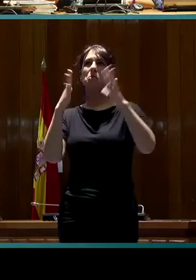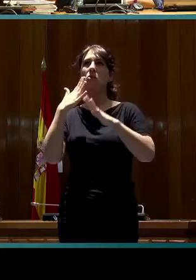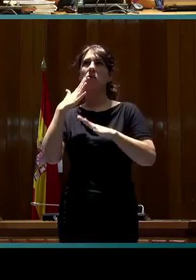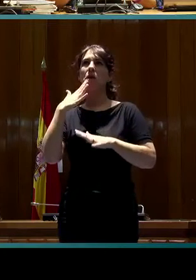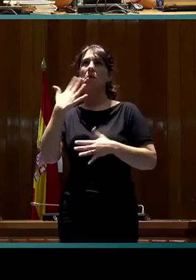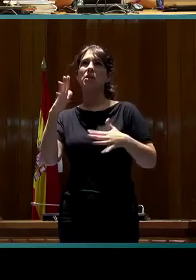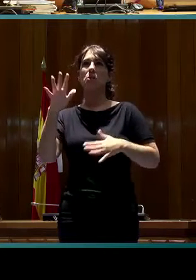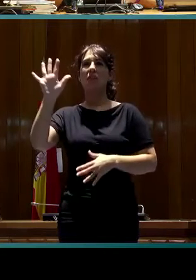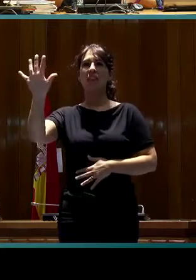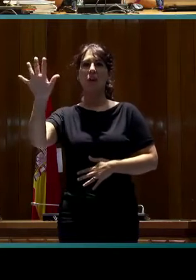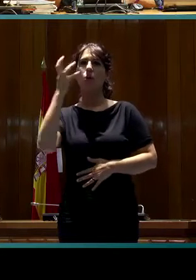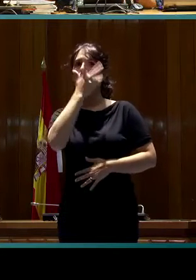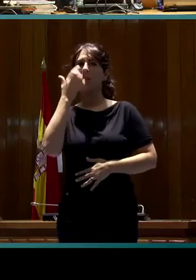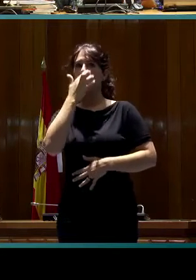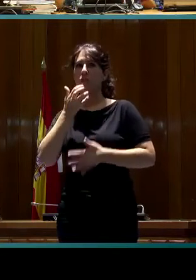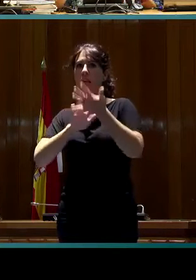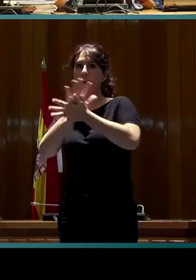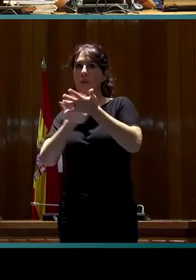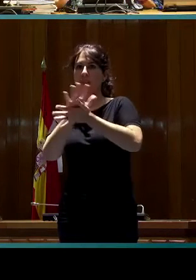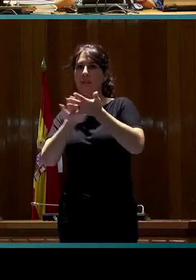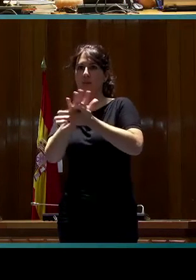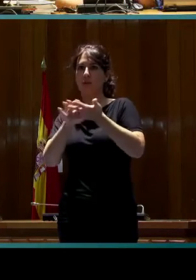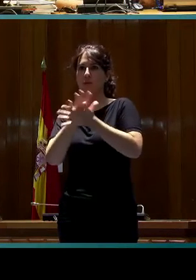5 cuentos en lengua de signos por biblioteca,